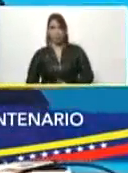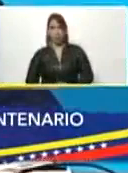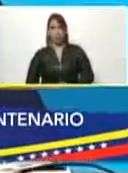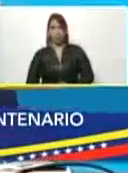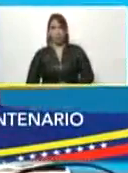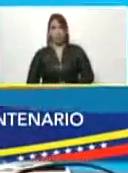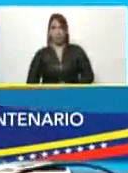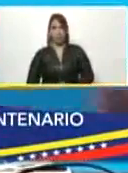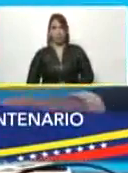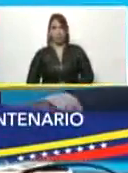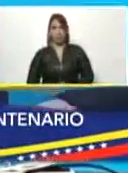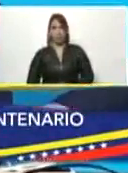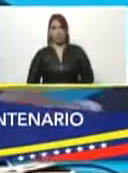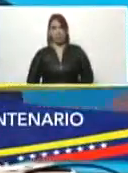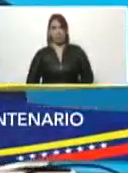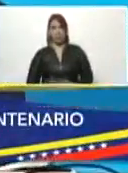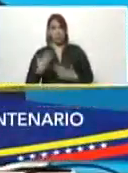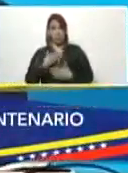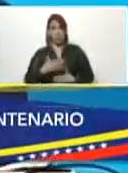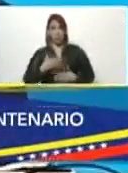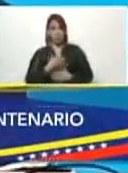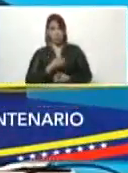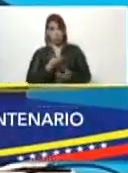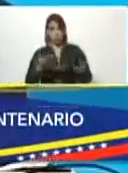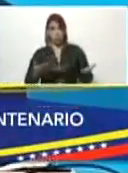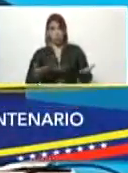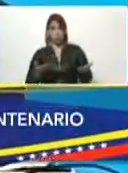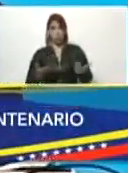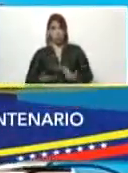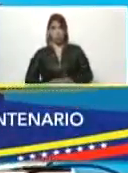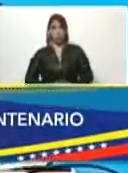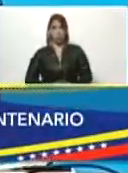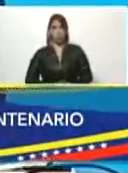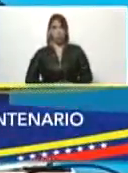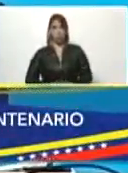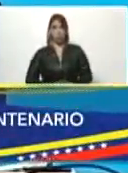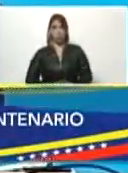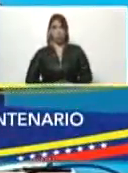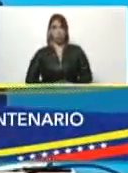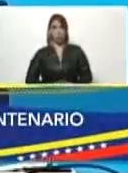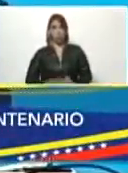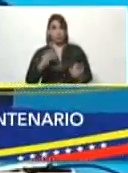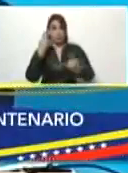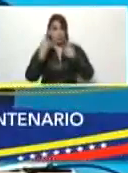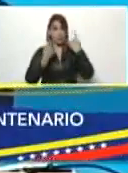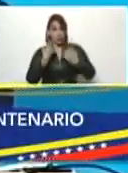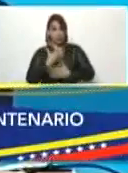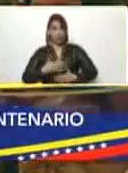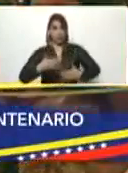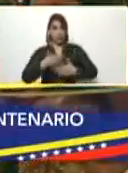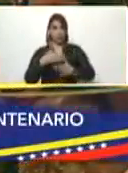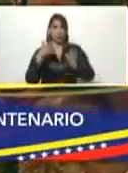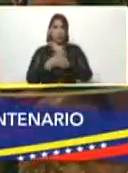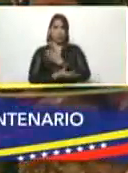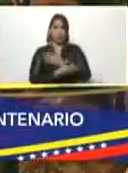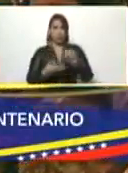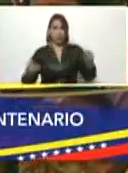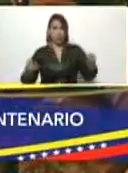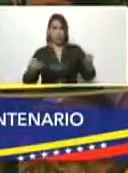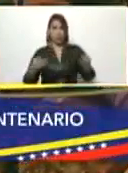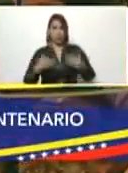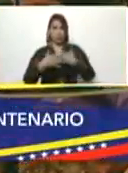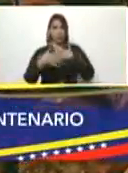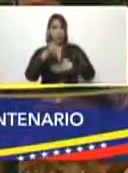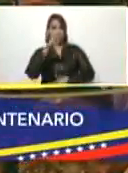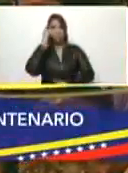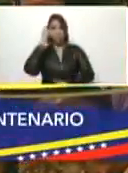Bueno, un gusto estar aquí entre ustedes. He disfrutado de este extraordinario coloquio durante estos dos